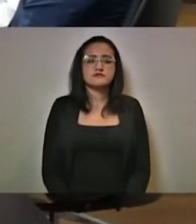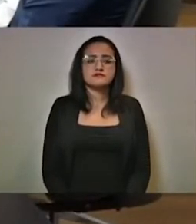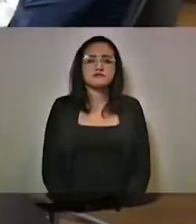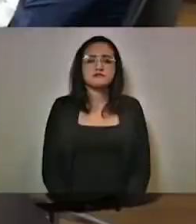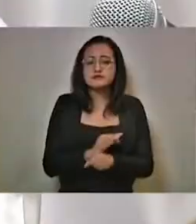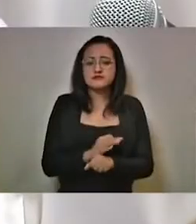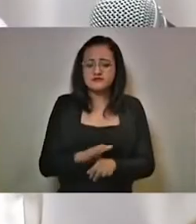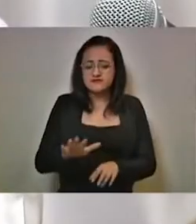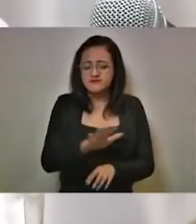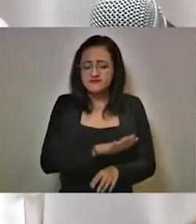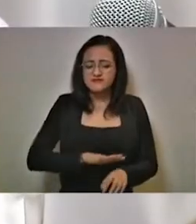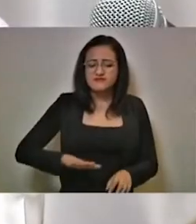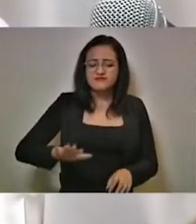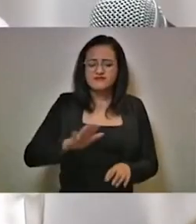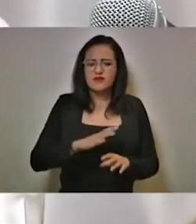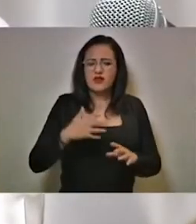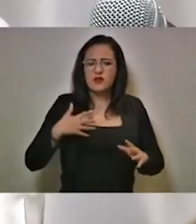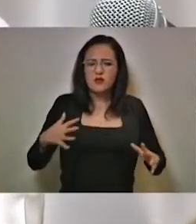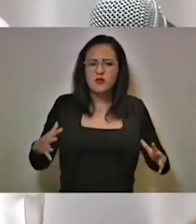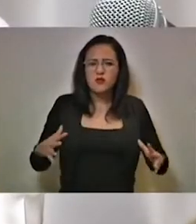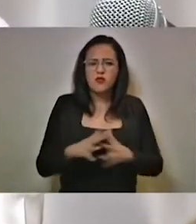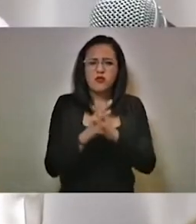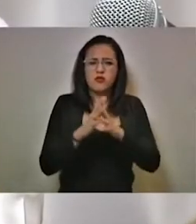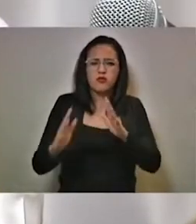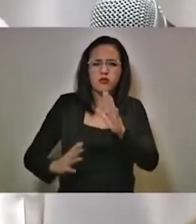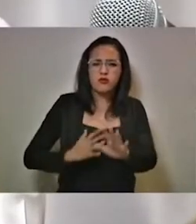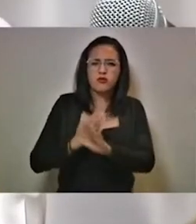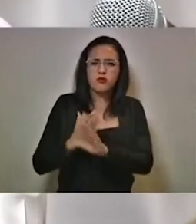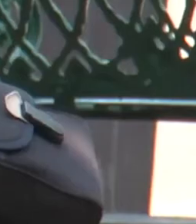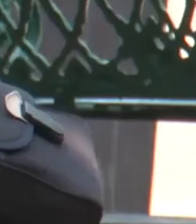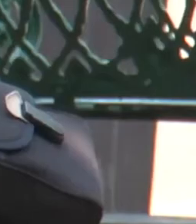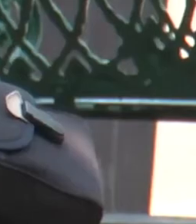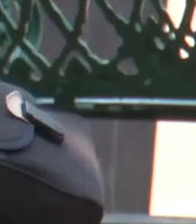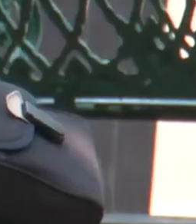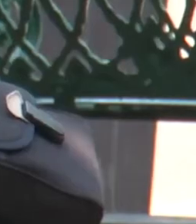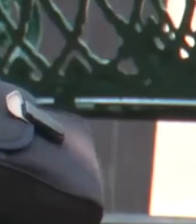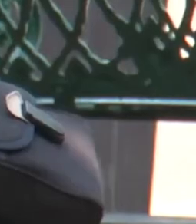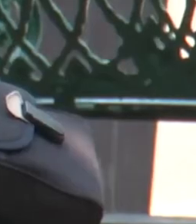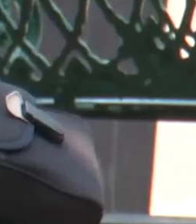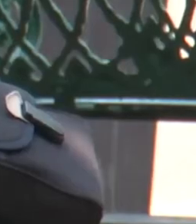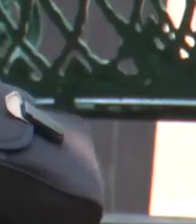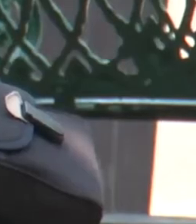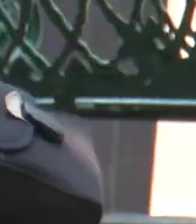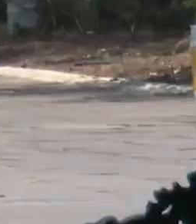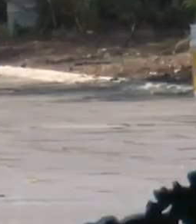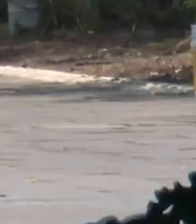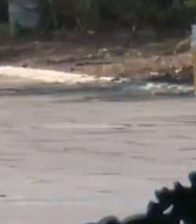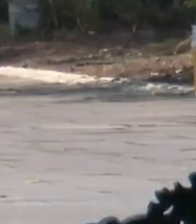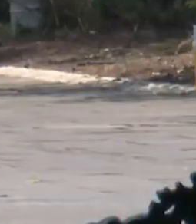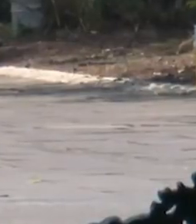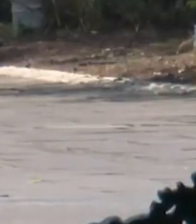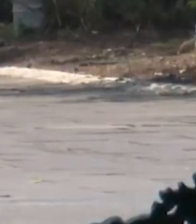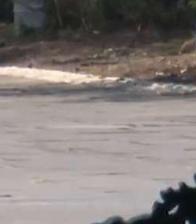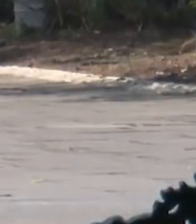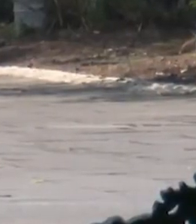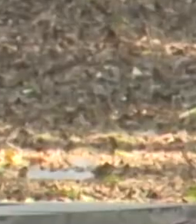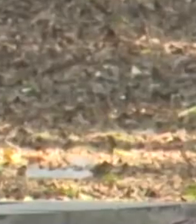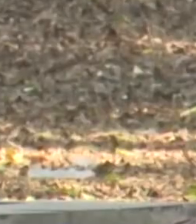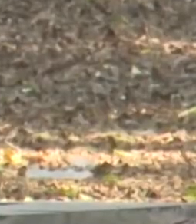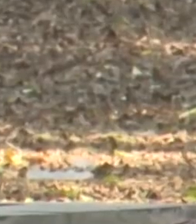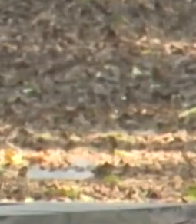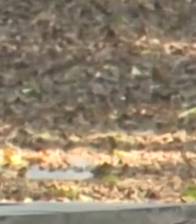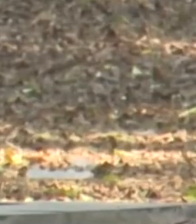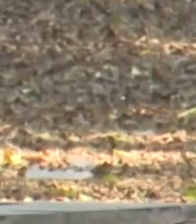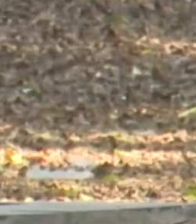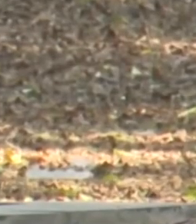y de estos el 64% en el municipio de Puebla. El titular de la dependencia aseguró que al momento se suman 18 nuevas defunciones,